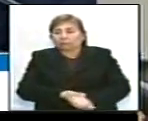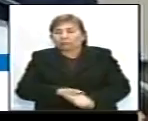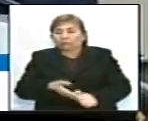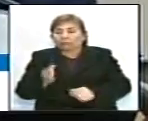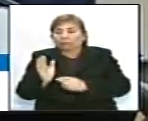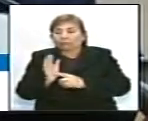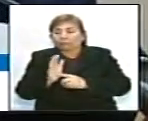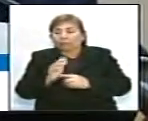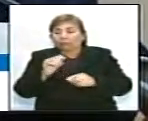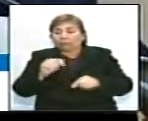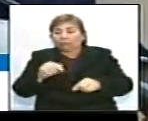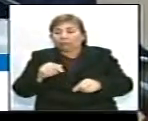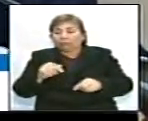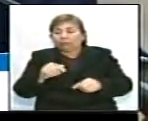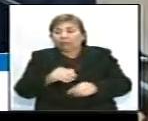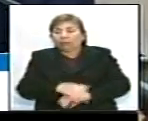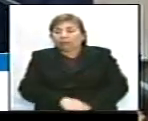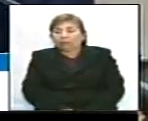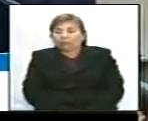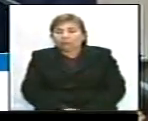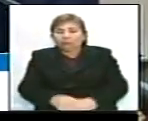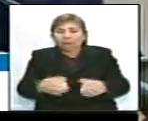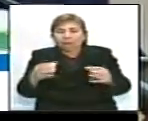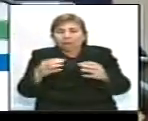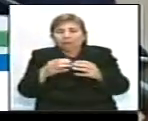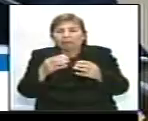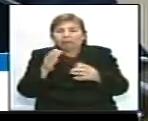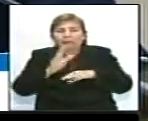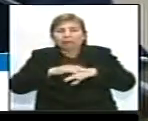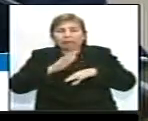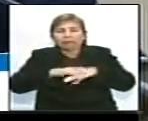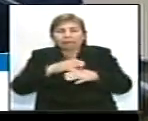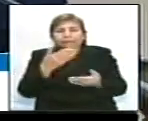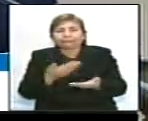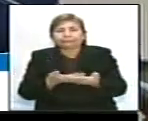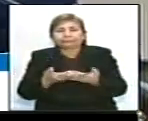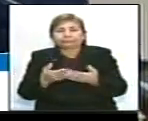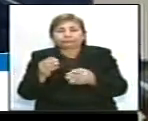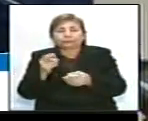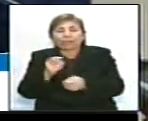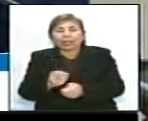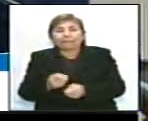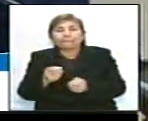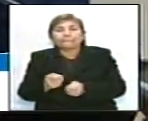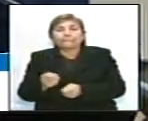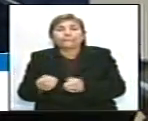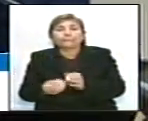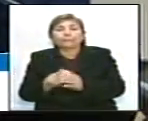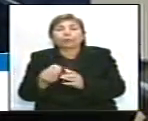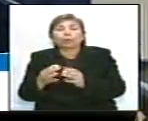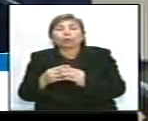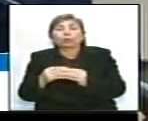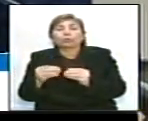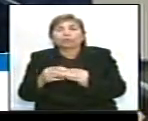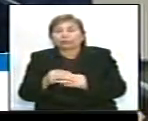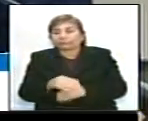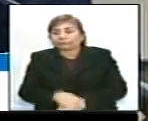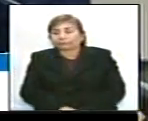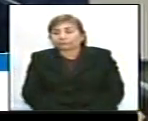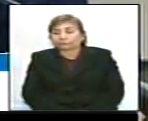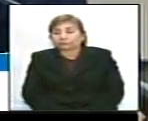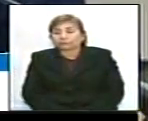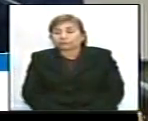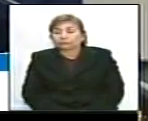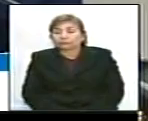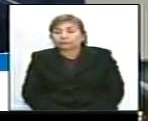presentar aquí en la comisión sobre la propuesta de reconversión productiva, ¿no? Siguiente.